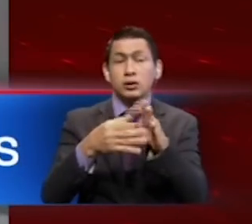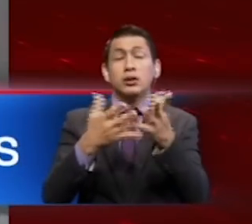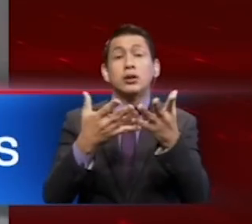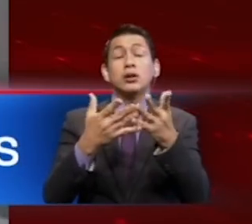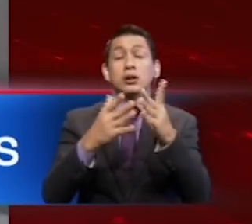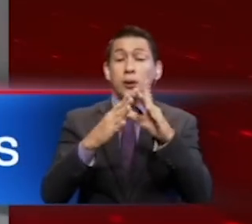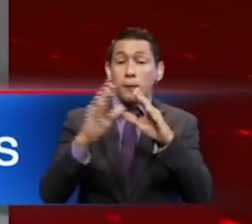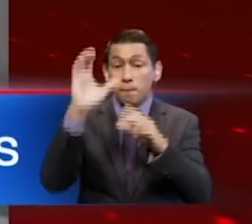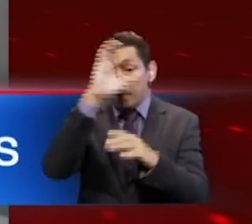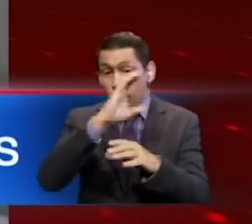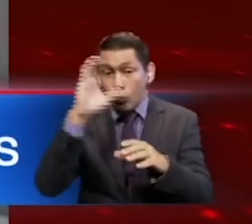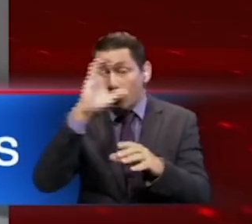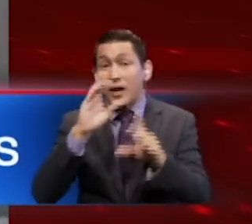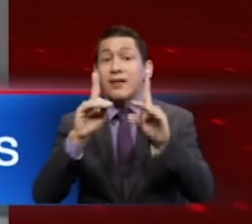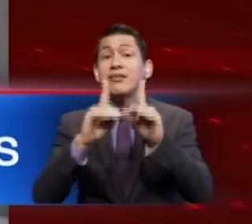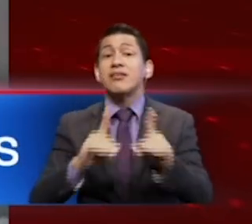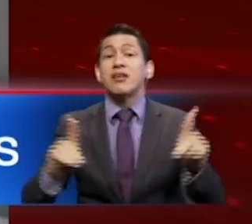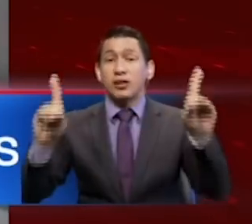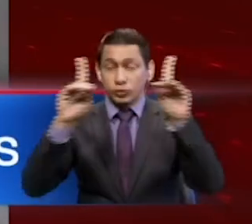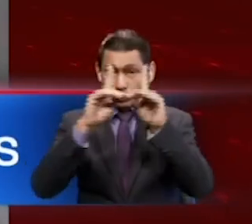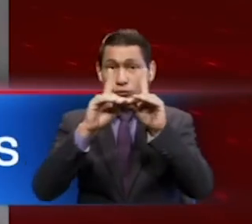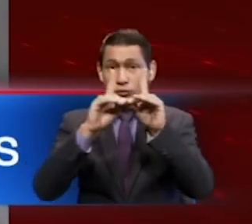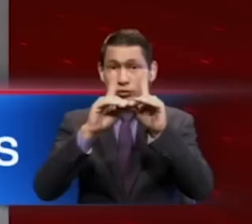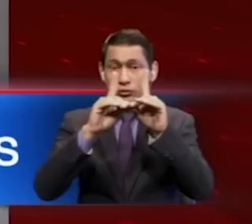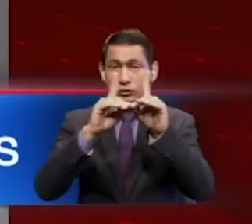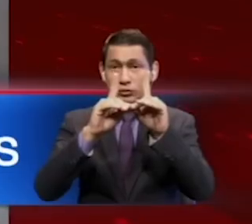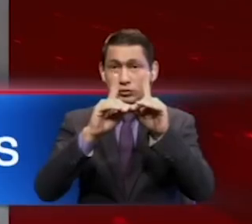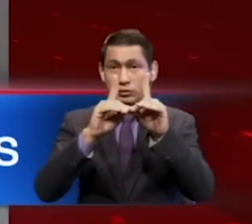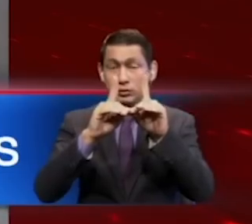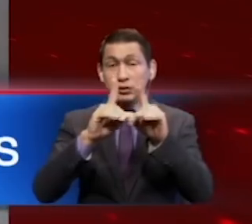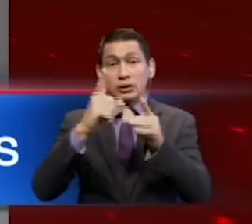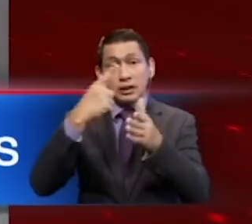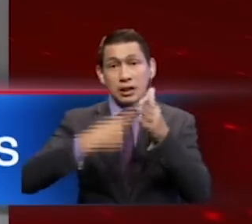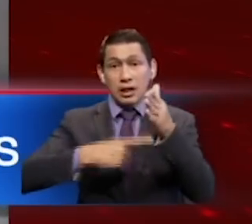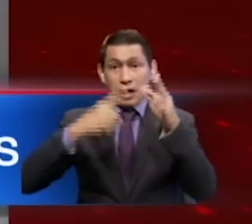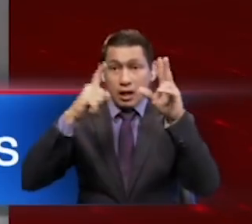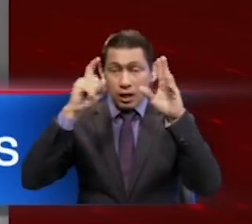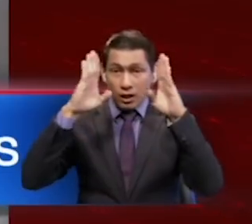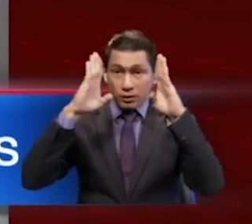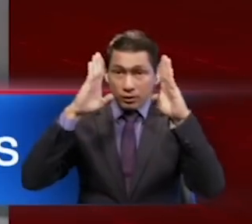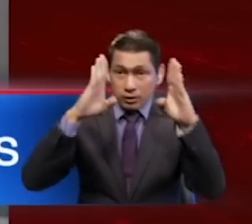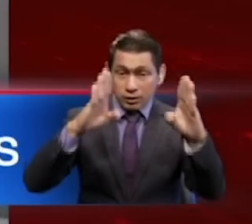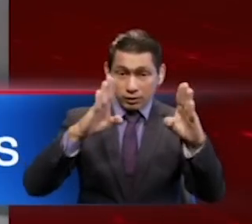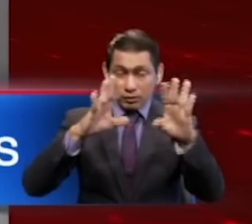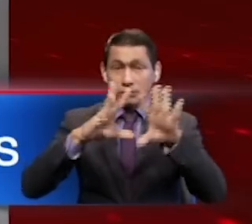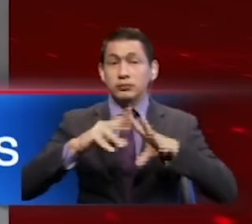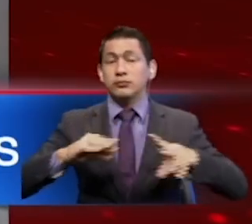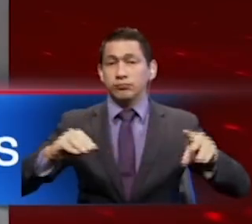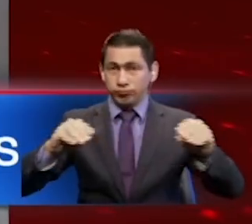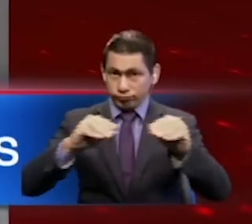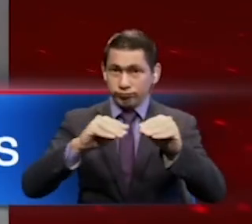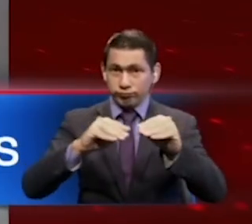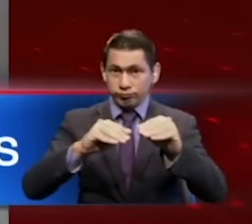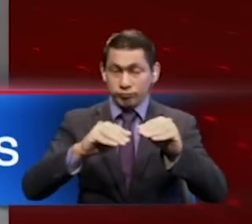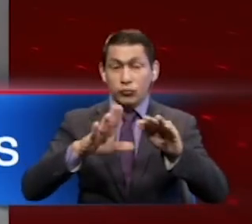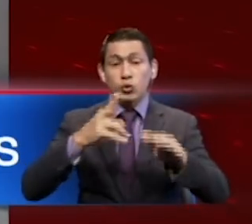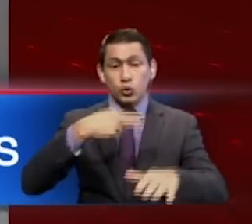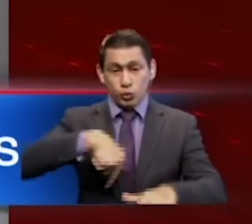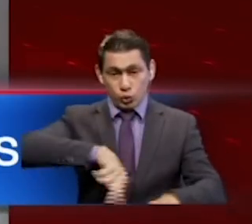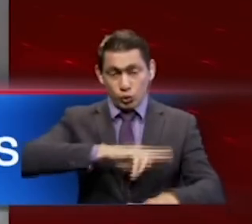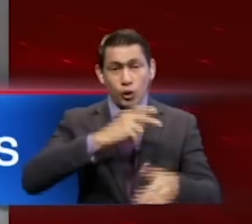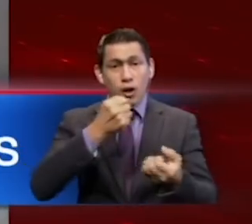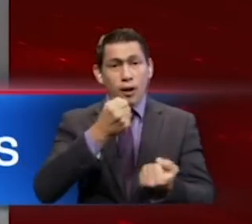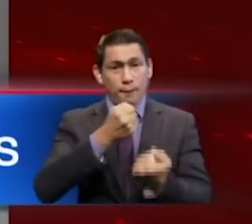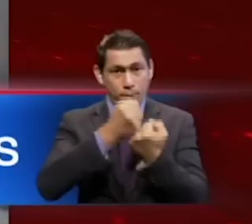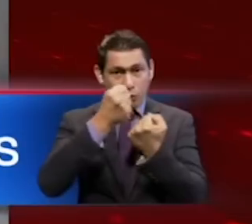y generar información geoespacial que responda a las necesidades específicas de nuestro territorio. Juntos contribuiremos a la creación